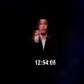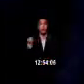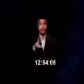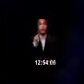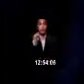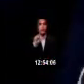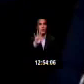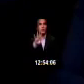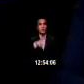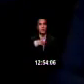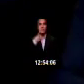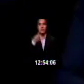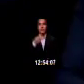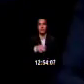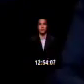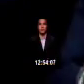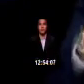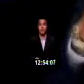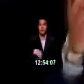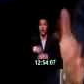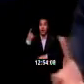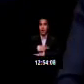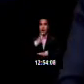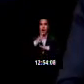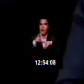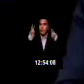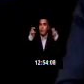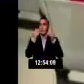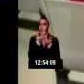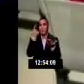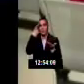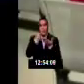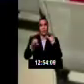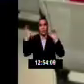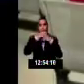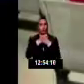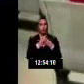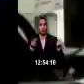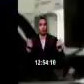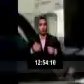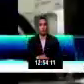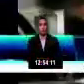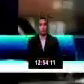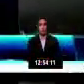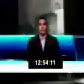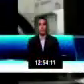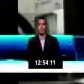Morillo adelantó sin oficializar que en estos días se abordará este tema para buscar soluciones. Alcibiades Onofre, TC Televisión.